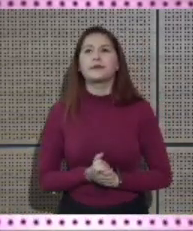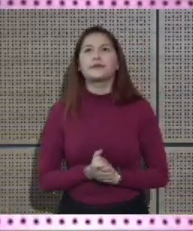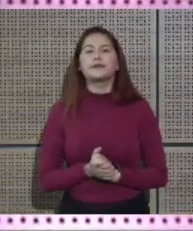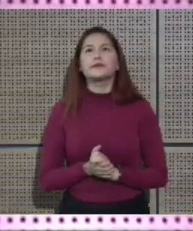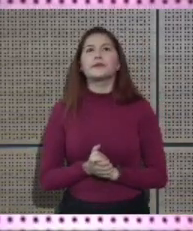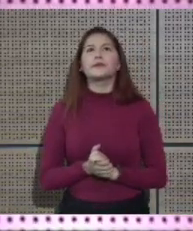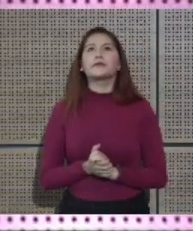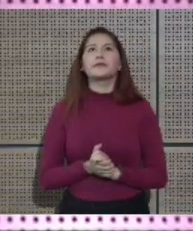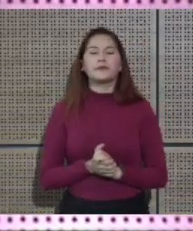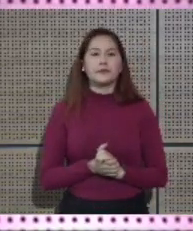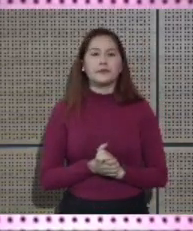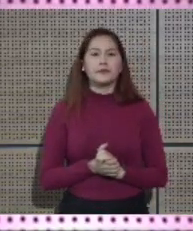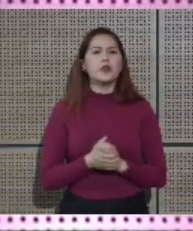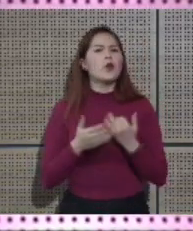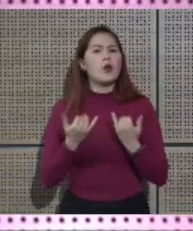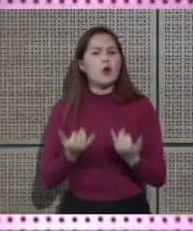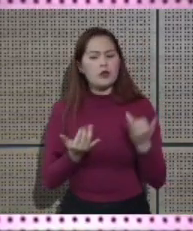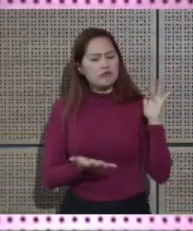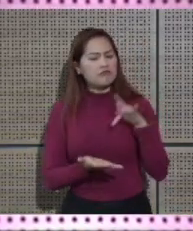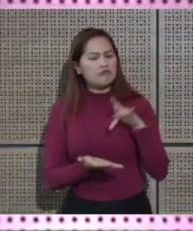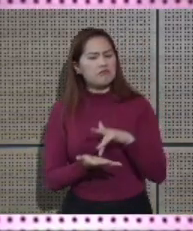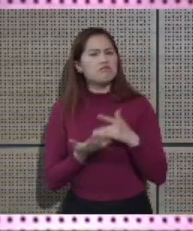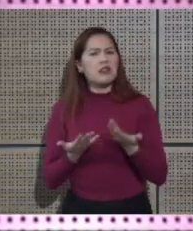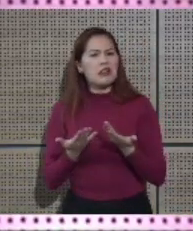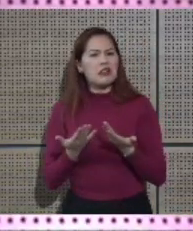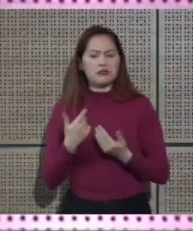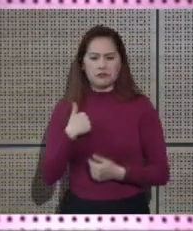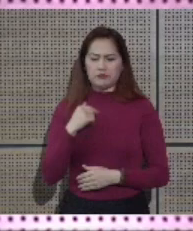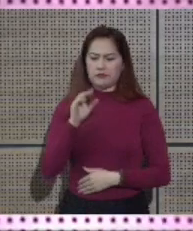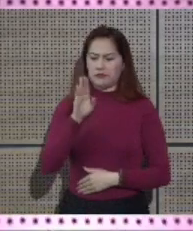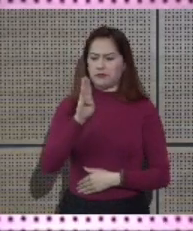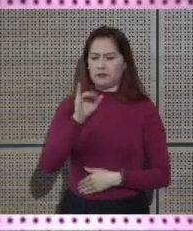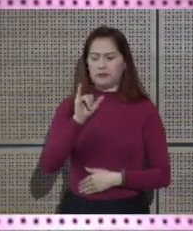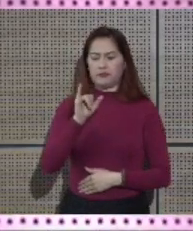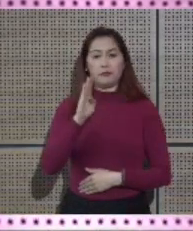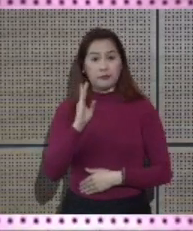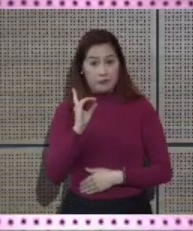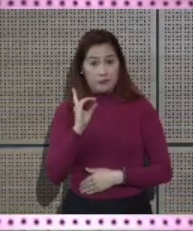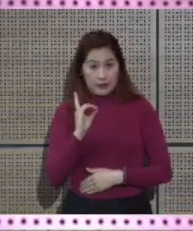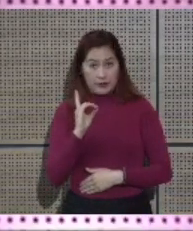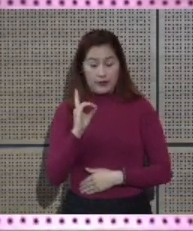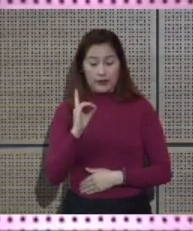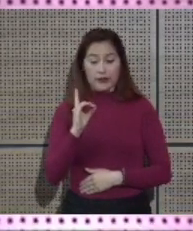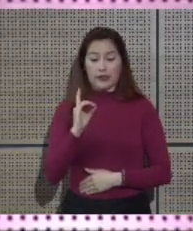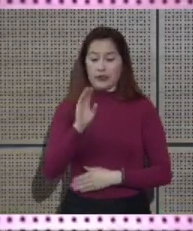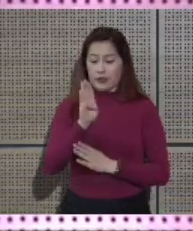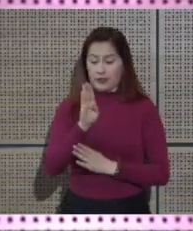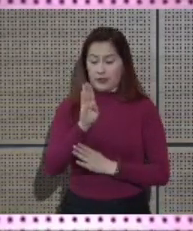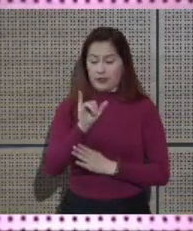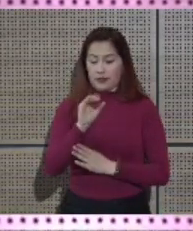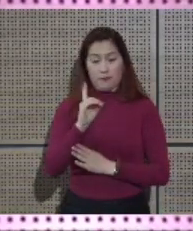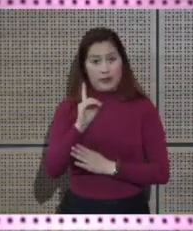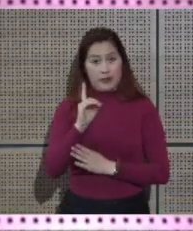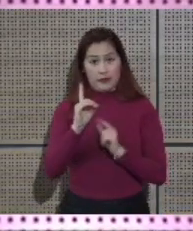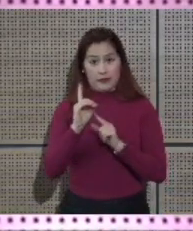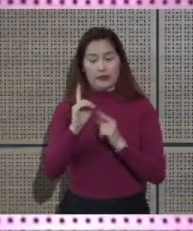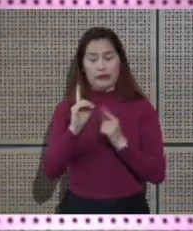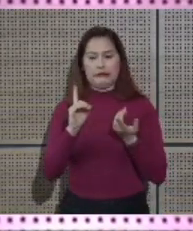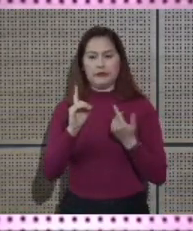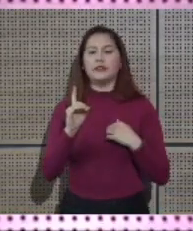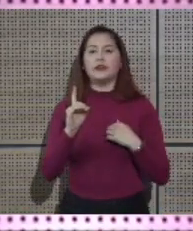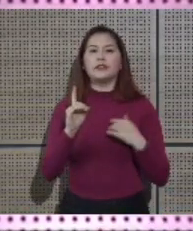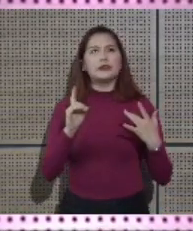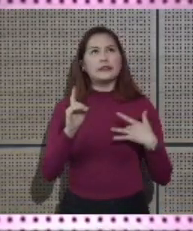invitación básicamente es para presentarles lo que en el BID nosotros entendemos como una gran oportunidad de desarrollo